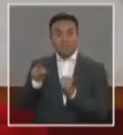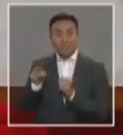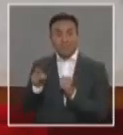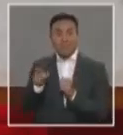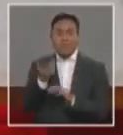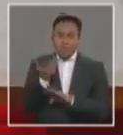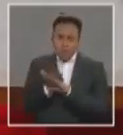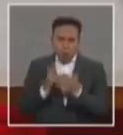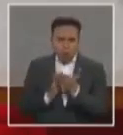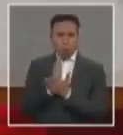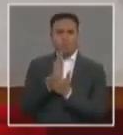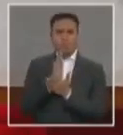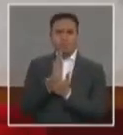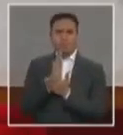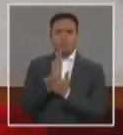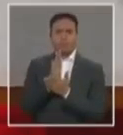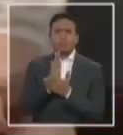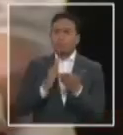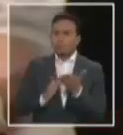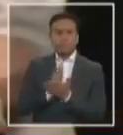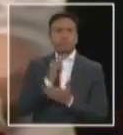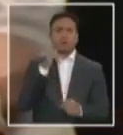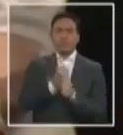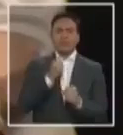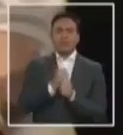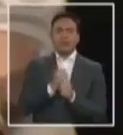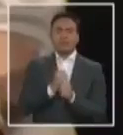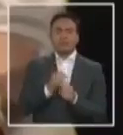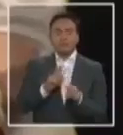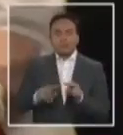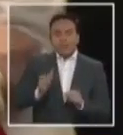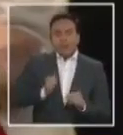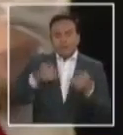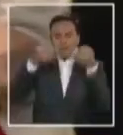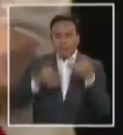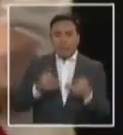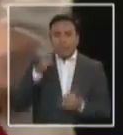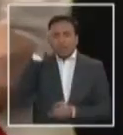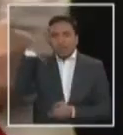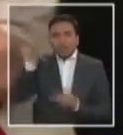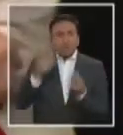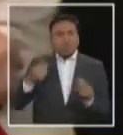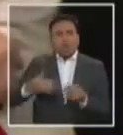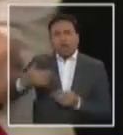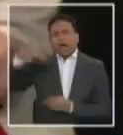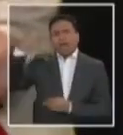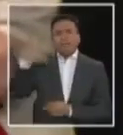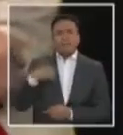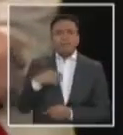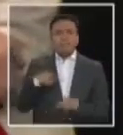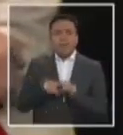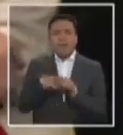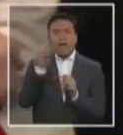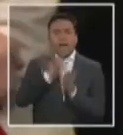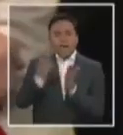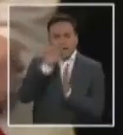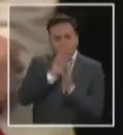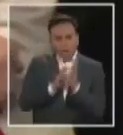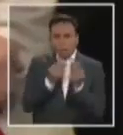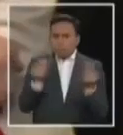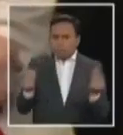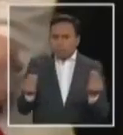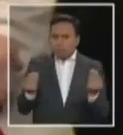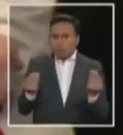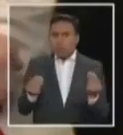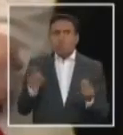desempeñándose en container entonces eh ahí hay algo muy importante que hacer Estamos en una región que ha producido catástrofe y donde ha